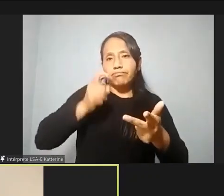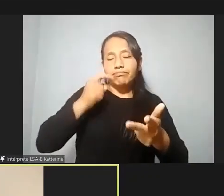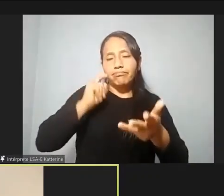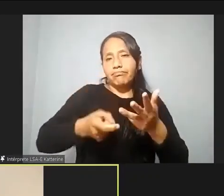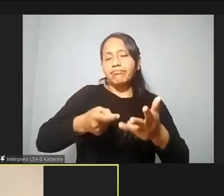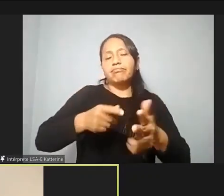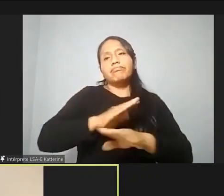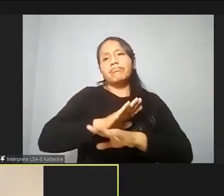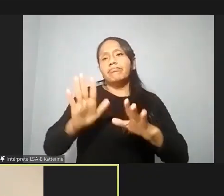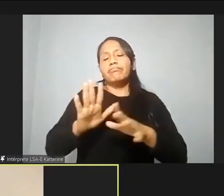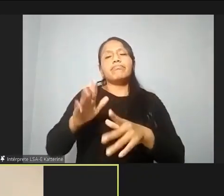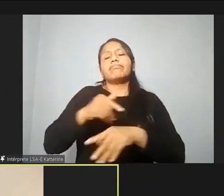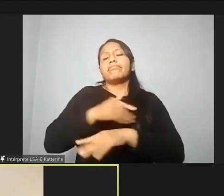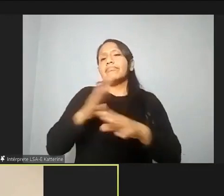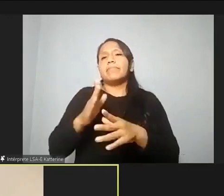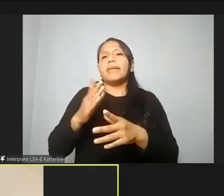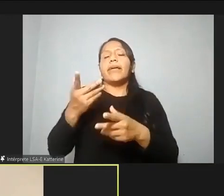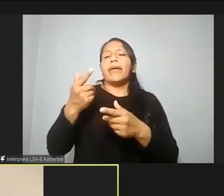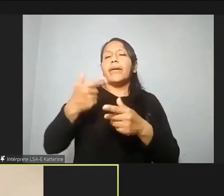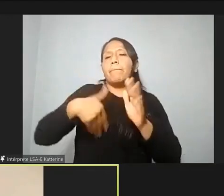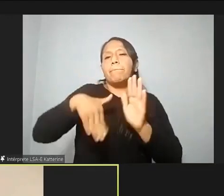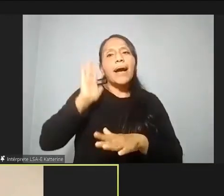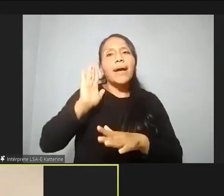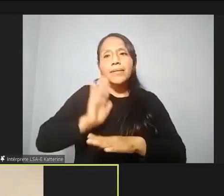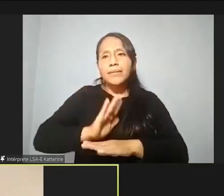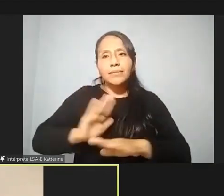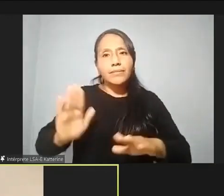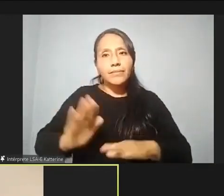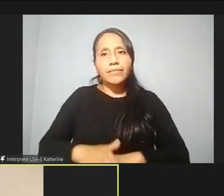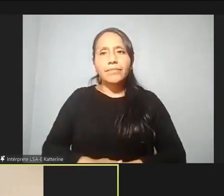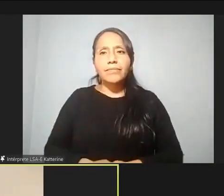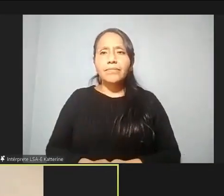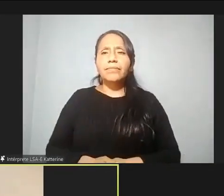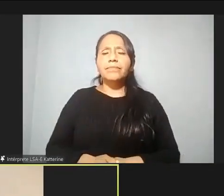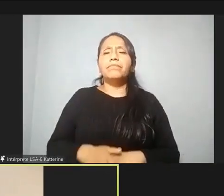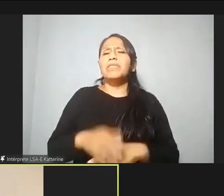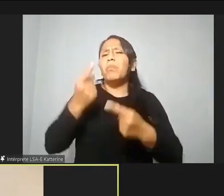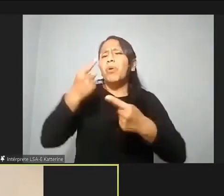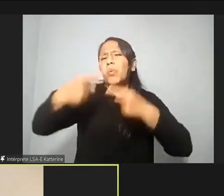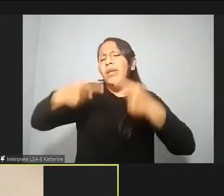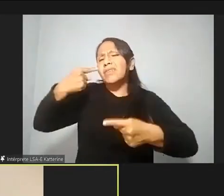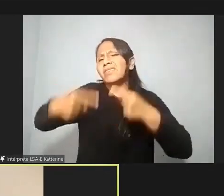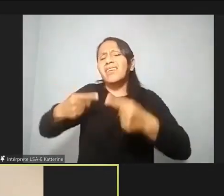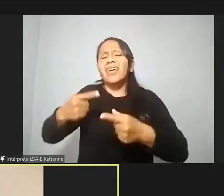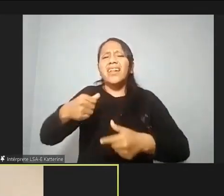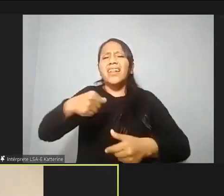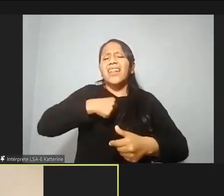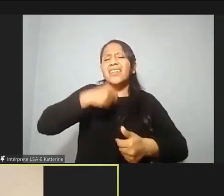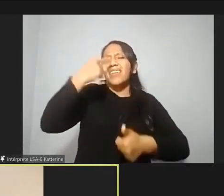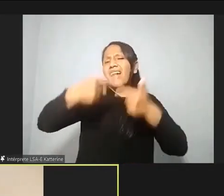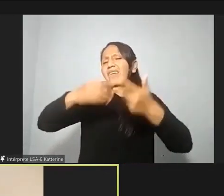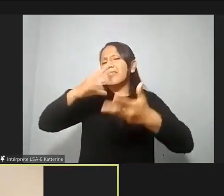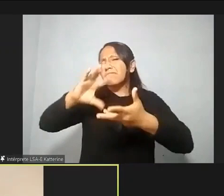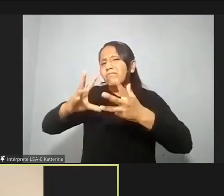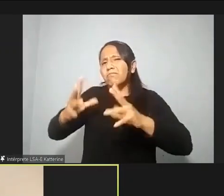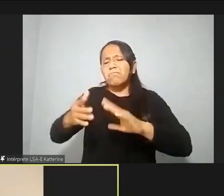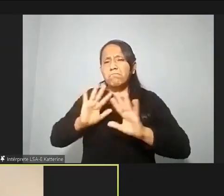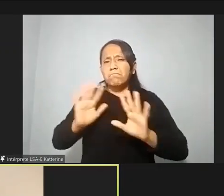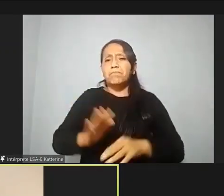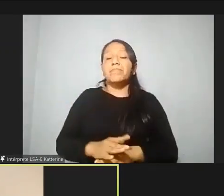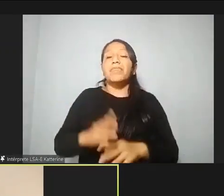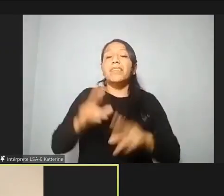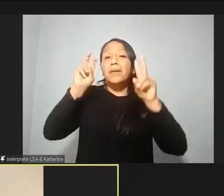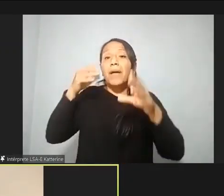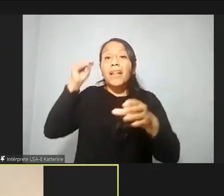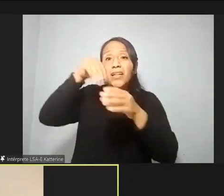designadas, e incluso más, ya sea por cualquiera de todas sus identidades. La inclusión va más